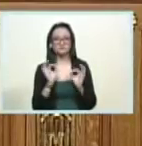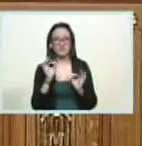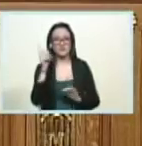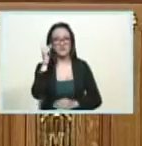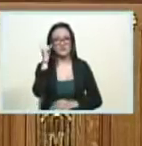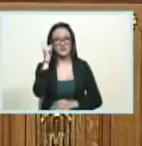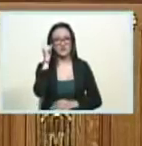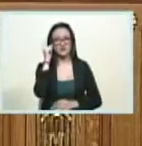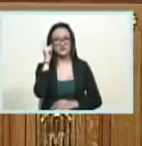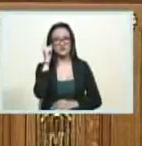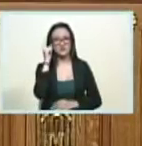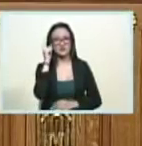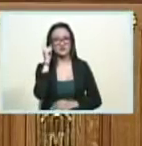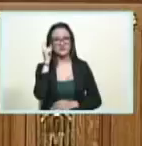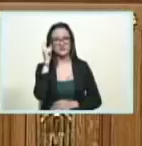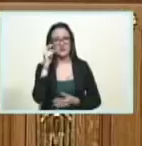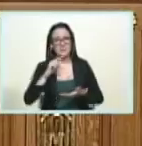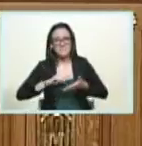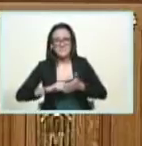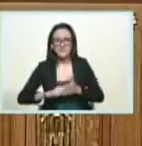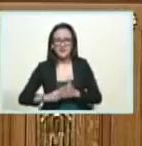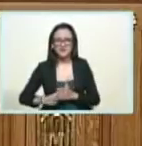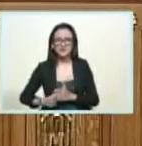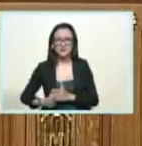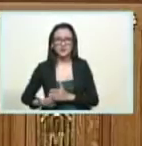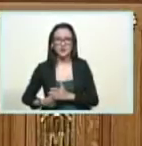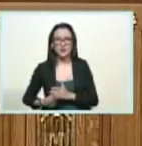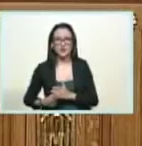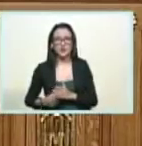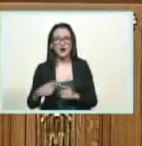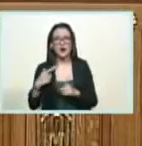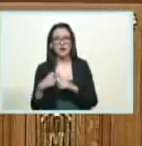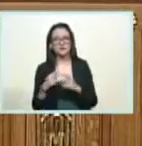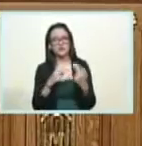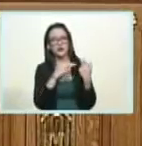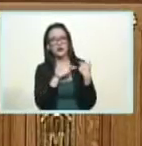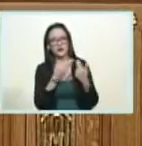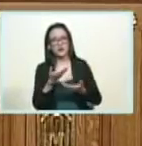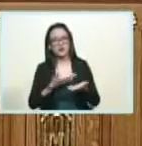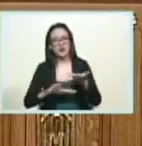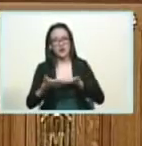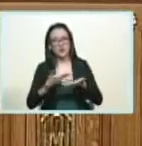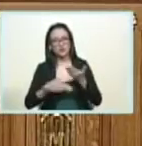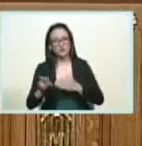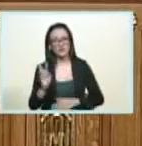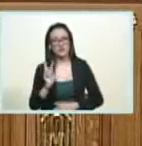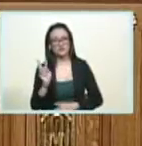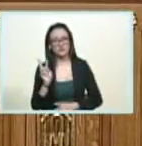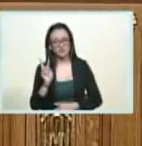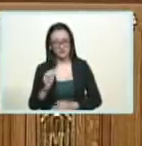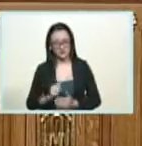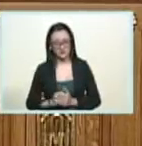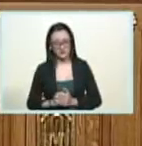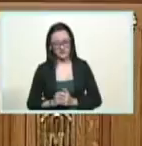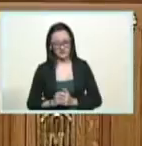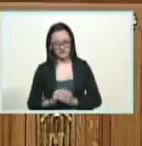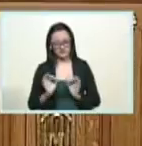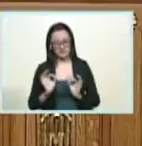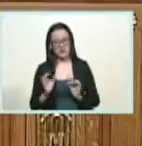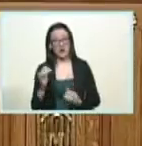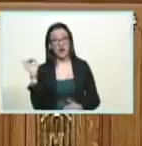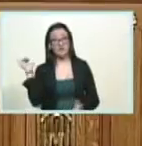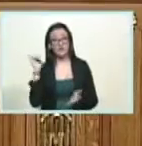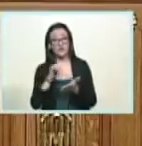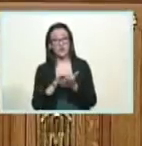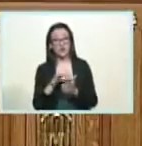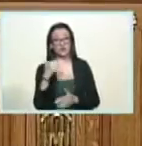fecha recibió la presión brutal del ex encargado de negocios en Venezuela, Thorpe Robinson, quien está tomando su avión